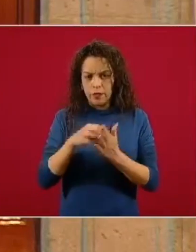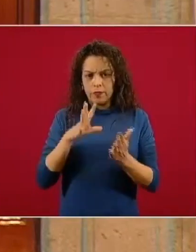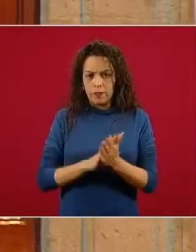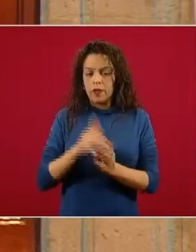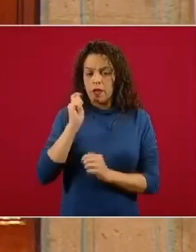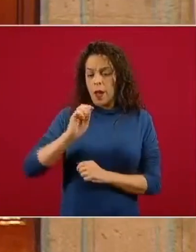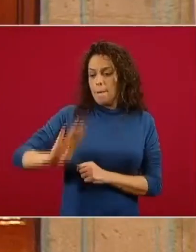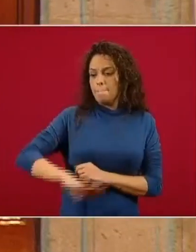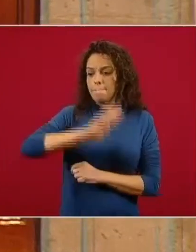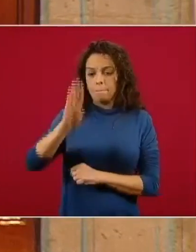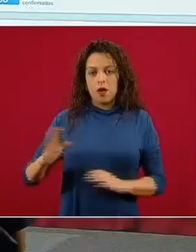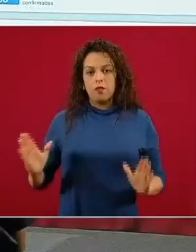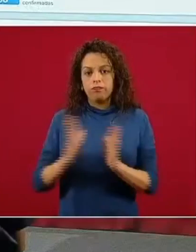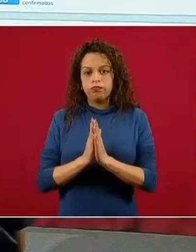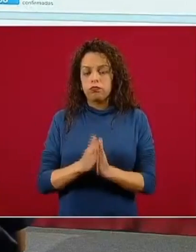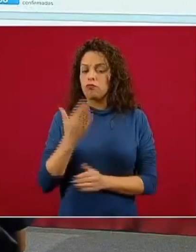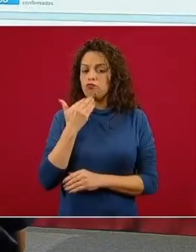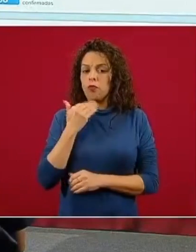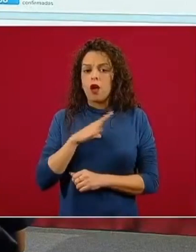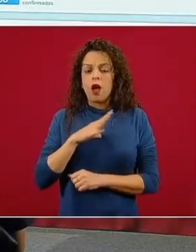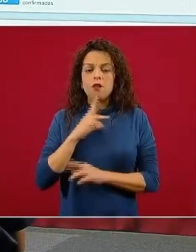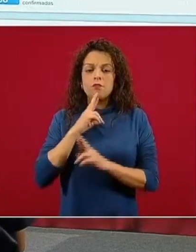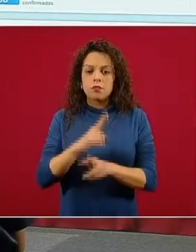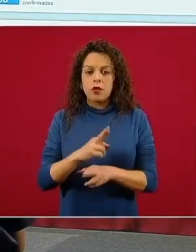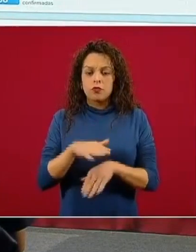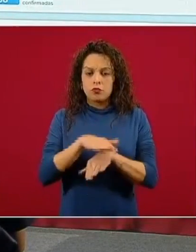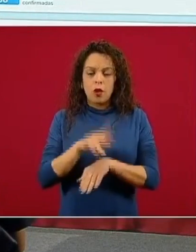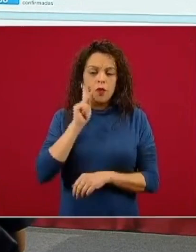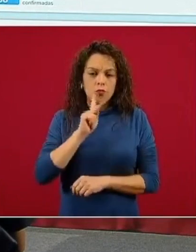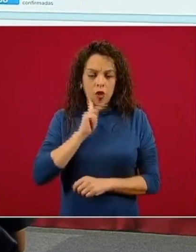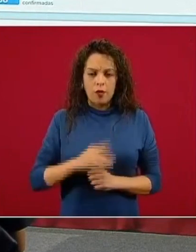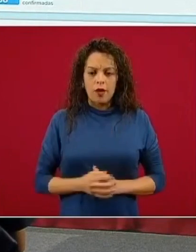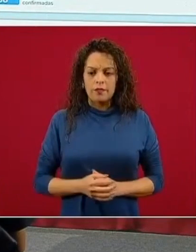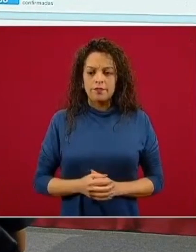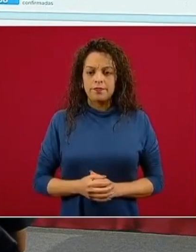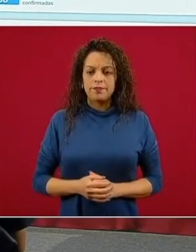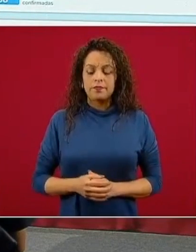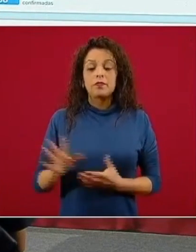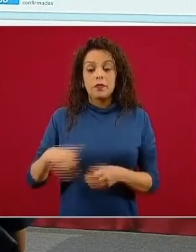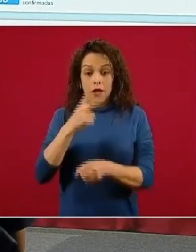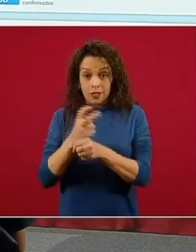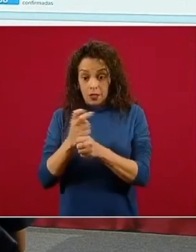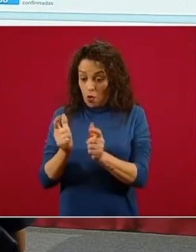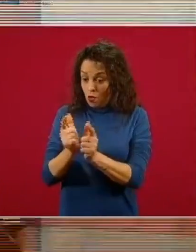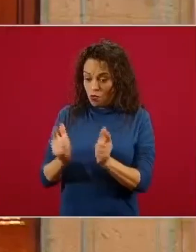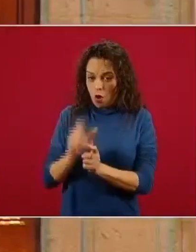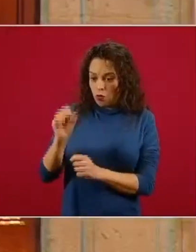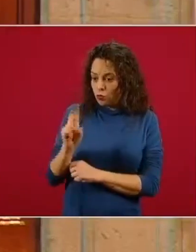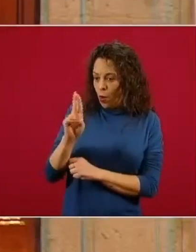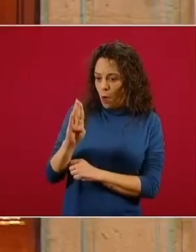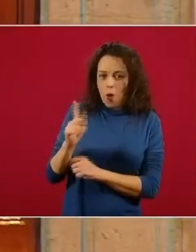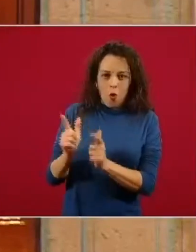hospitalizaciones. Hay más contagiados y hay menos camas. Son los estados y los voy a leer. Aguascalientes,